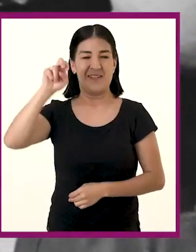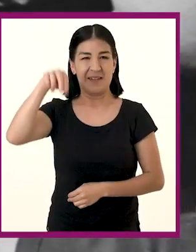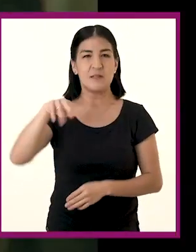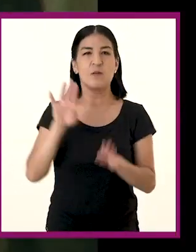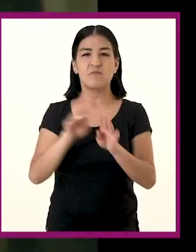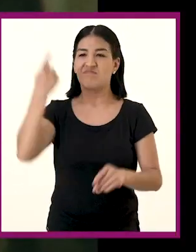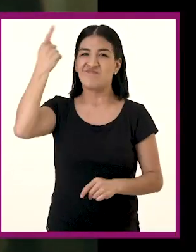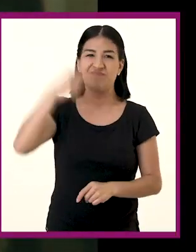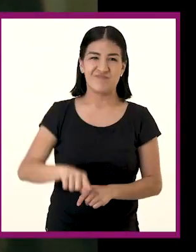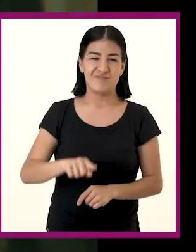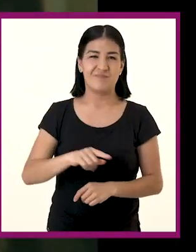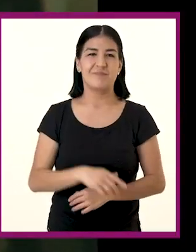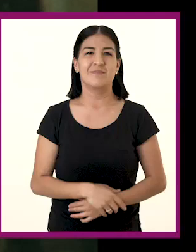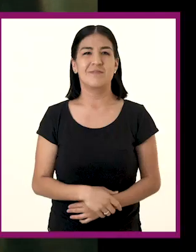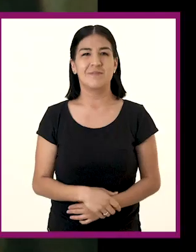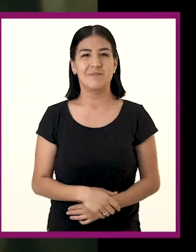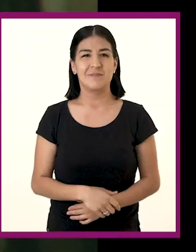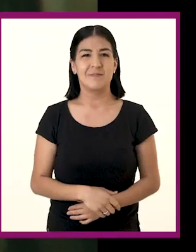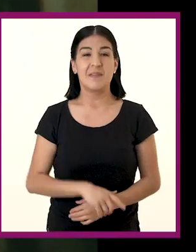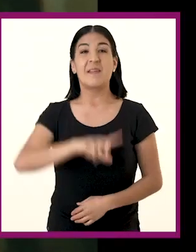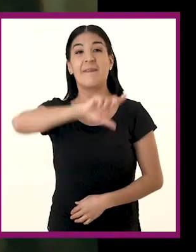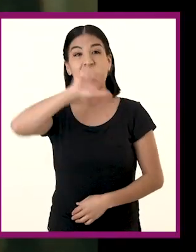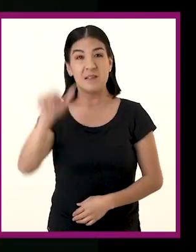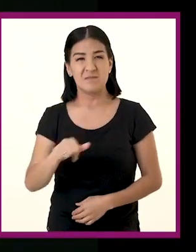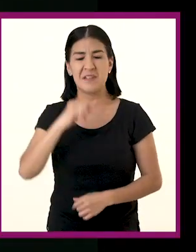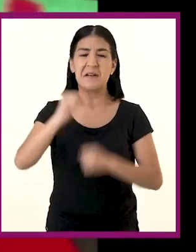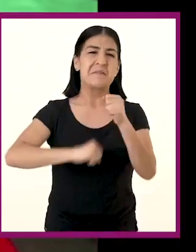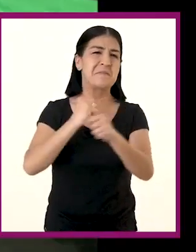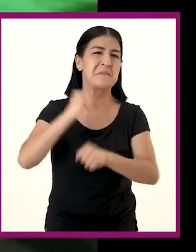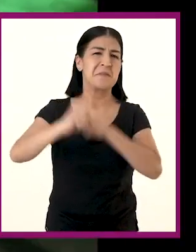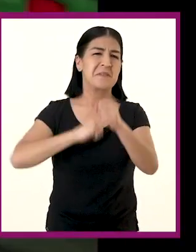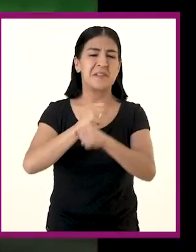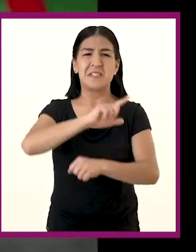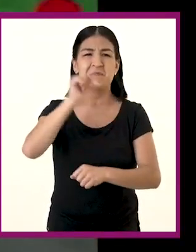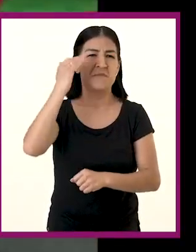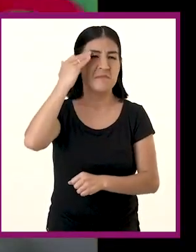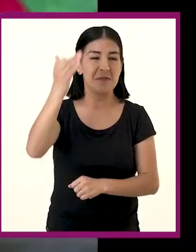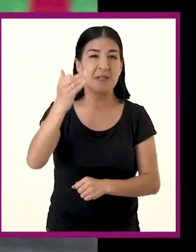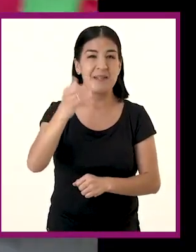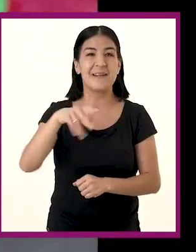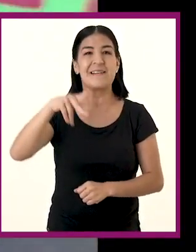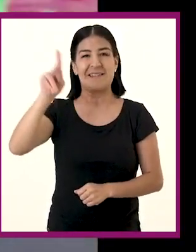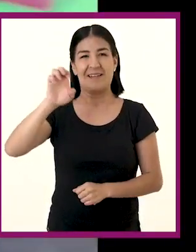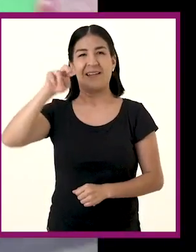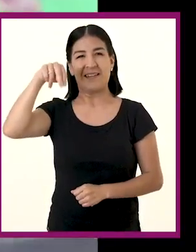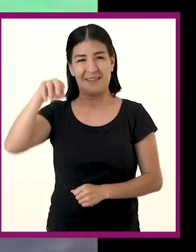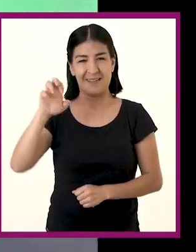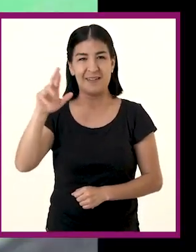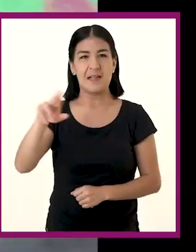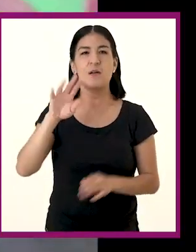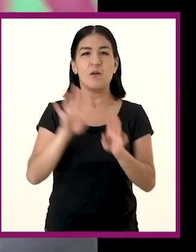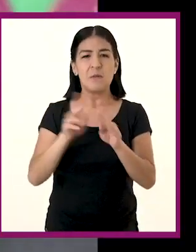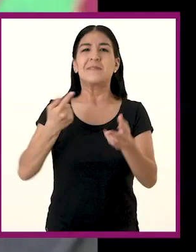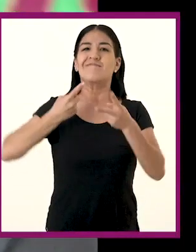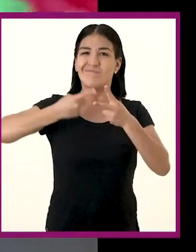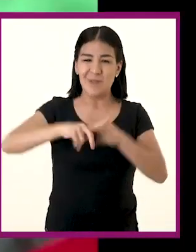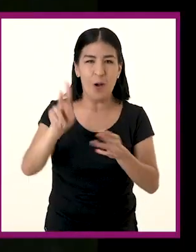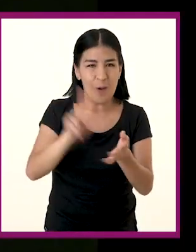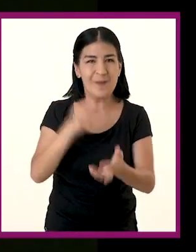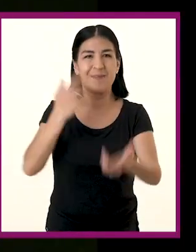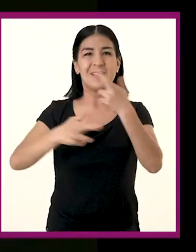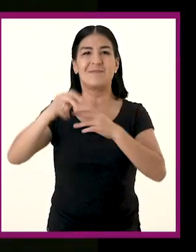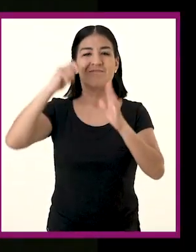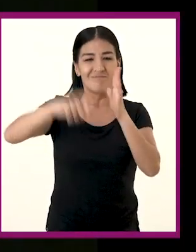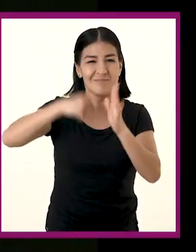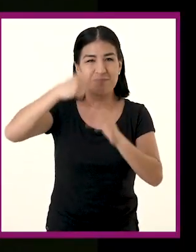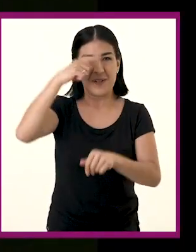Gary Hinman bajo las órdenes de Charles Manson. Después de varios años, Kenneth Anger continuó con el rodaje de